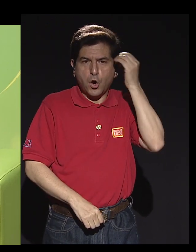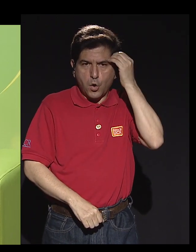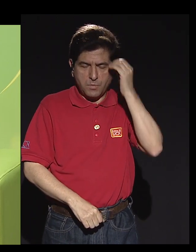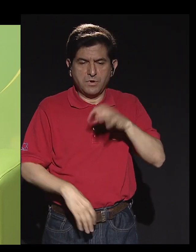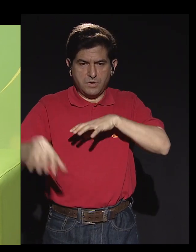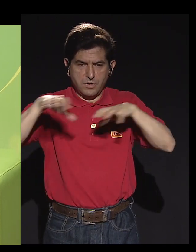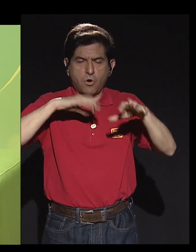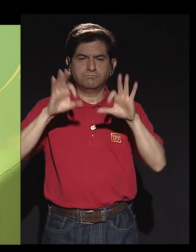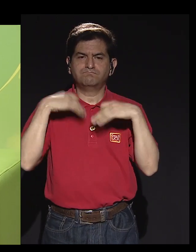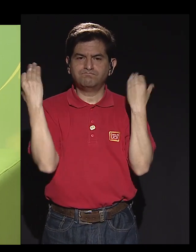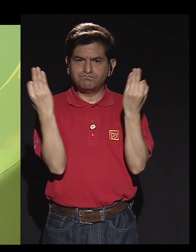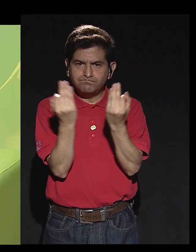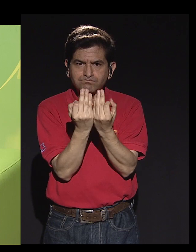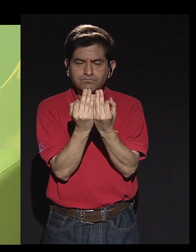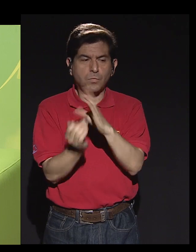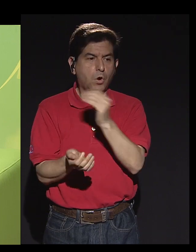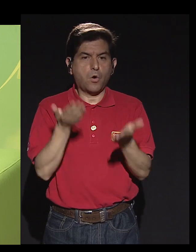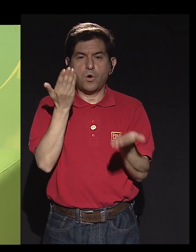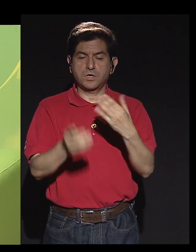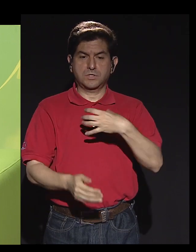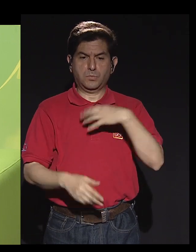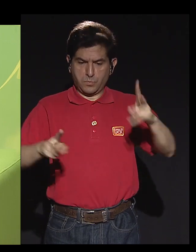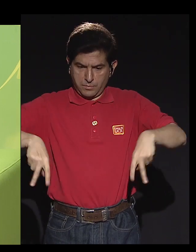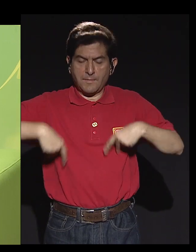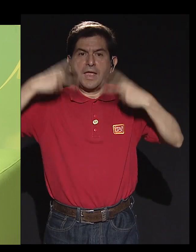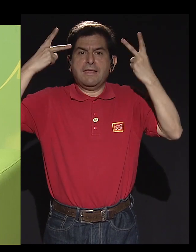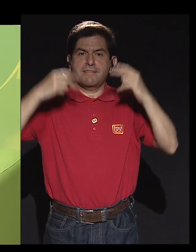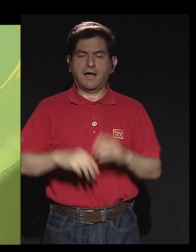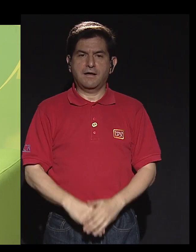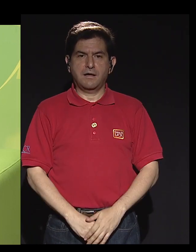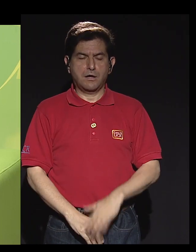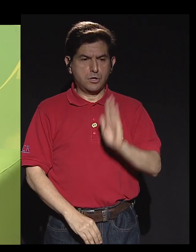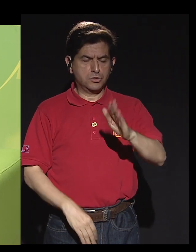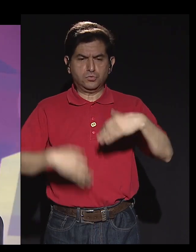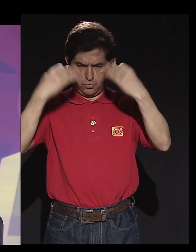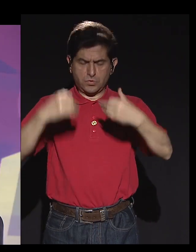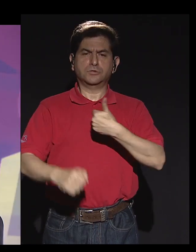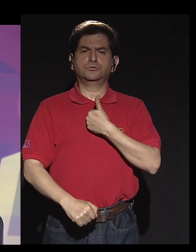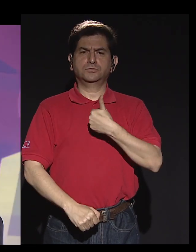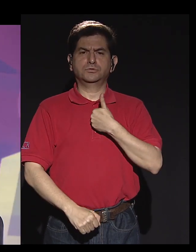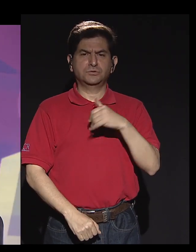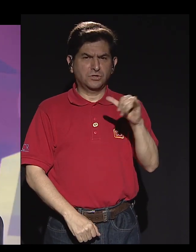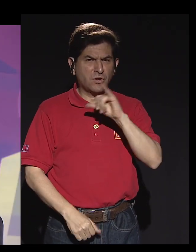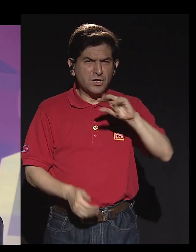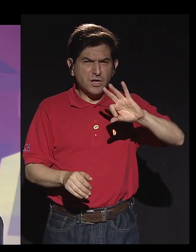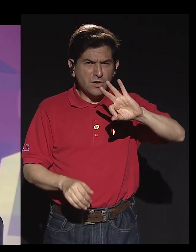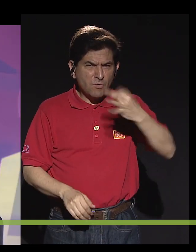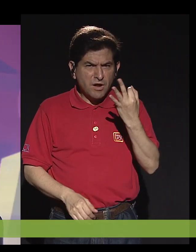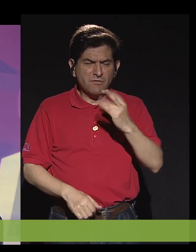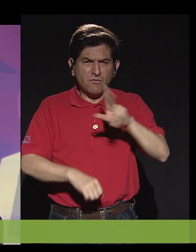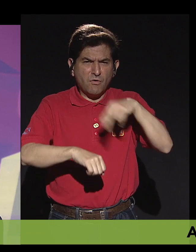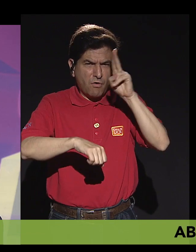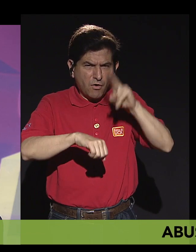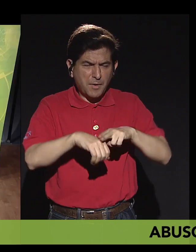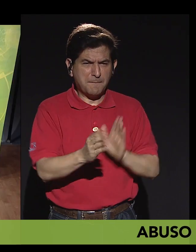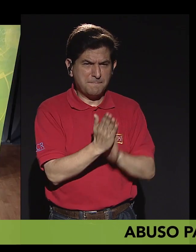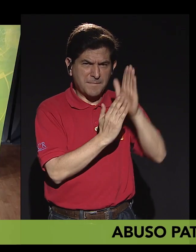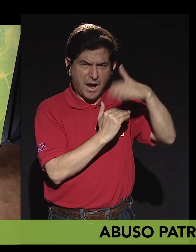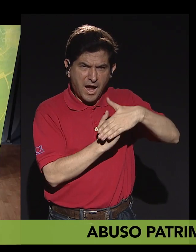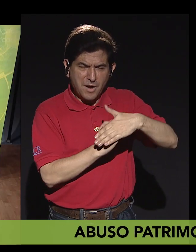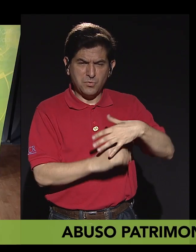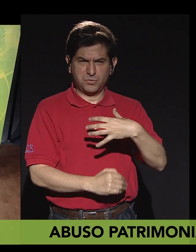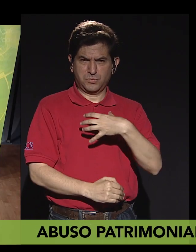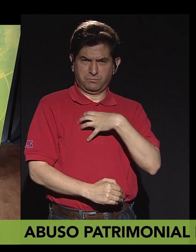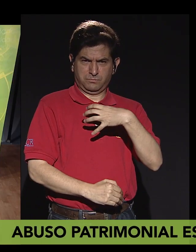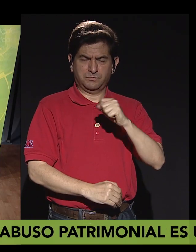mayor opine en las actividades familiares o sobre su propia vida, ¿verdad? Sobre sus propias decisiones, es también una de las formas más comunes,